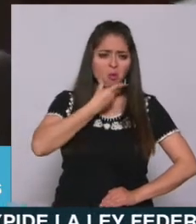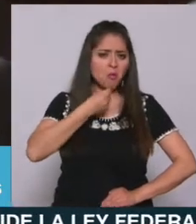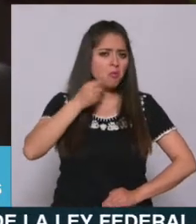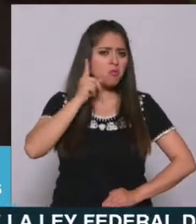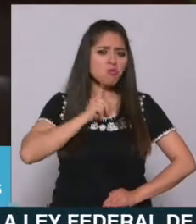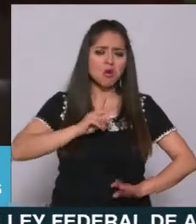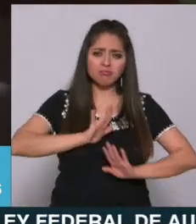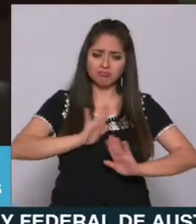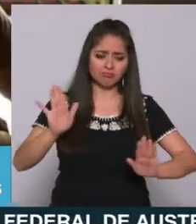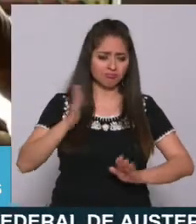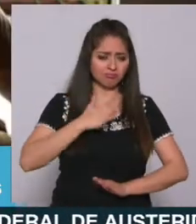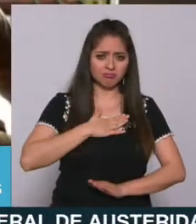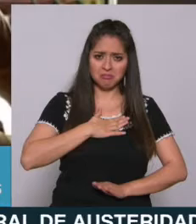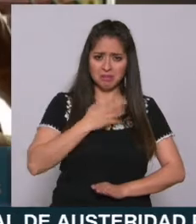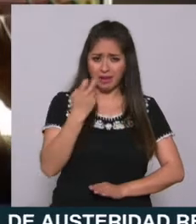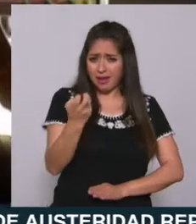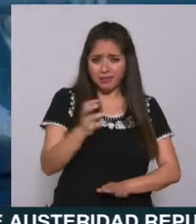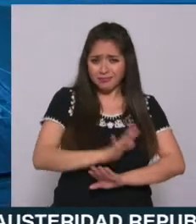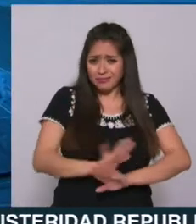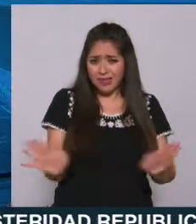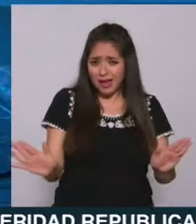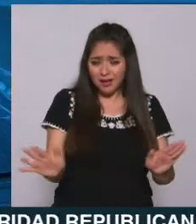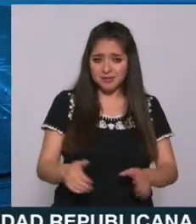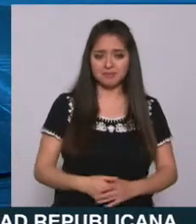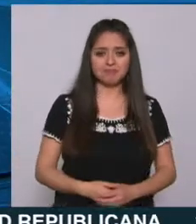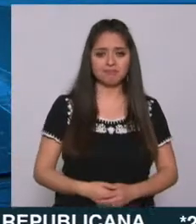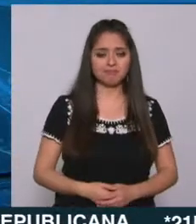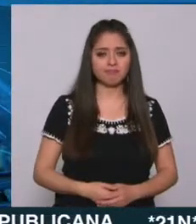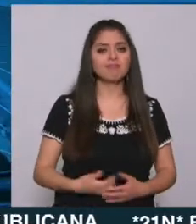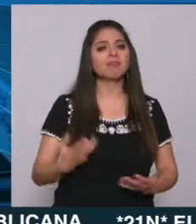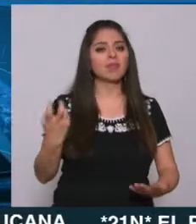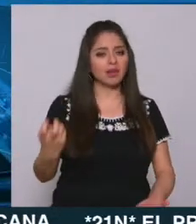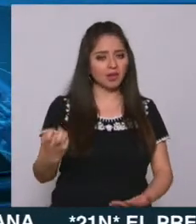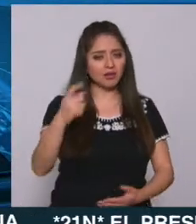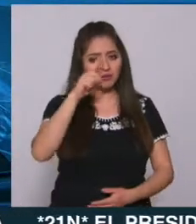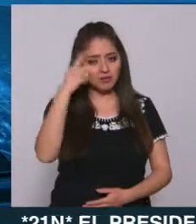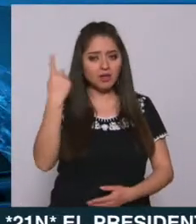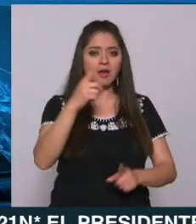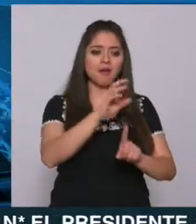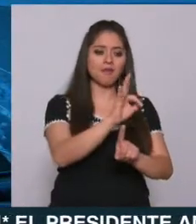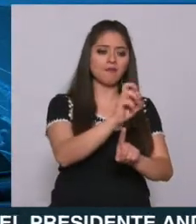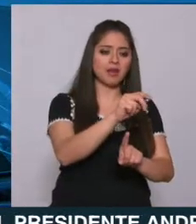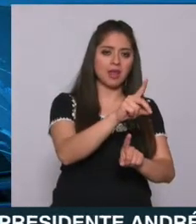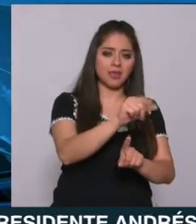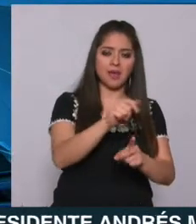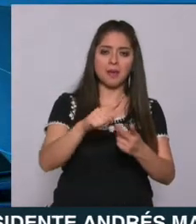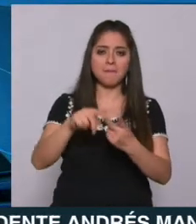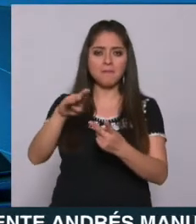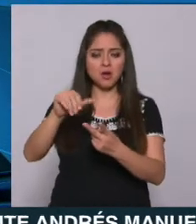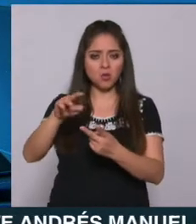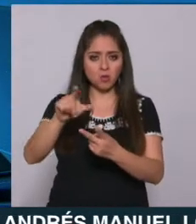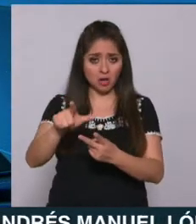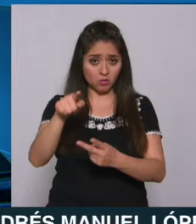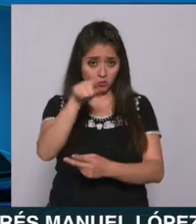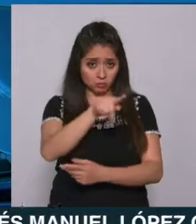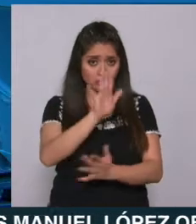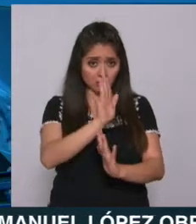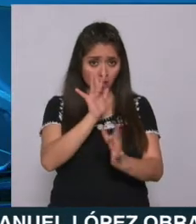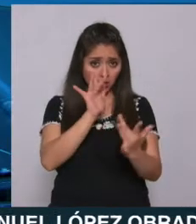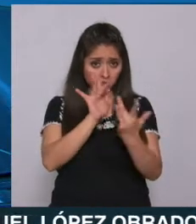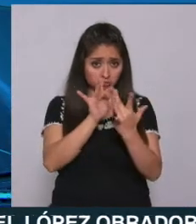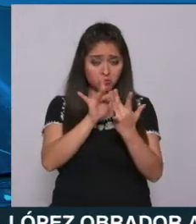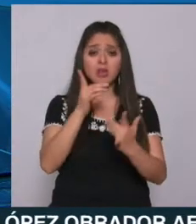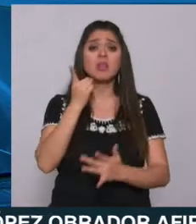de sencillo. Y así de sencillo debería de ser este tránsito. Fernanda, Manuel, ustedes están en contacto con los diputados que